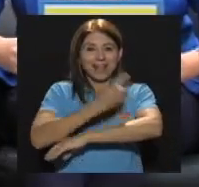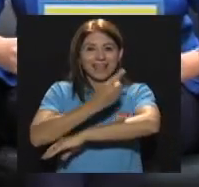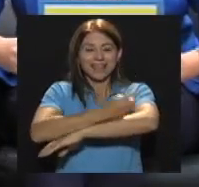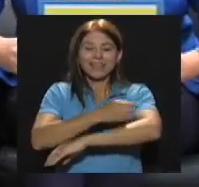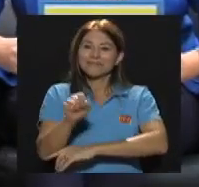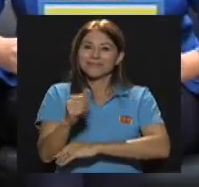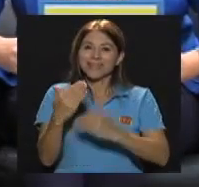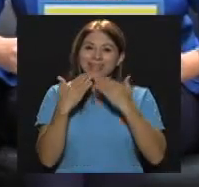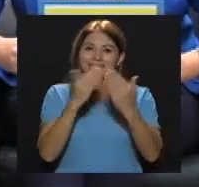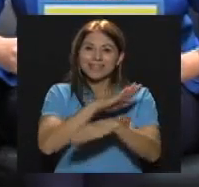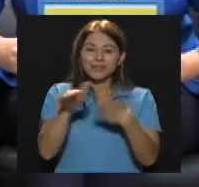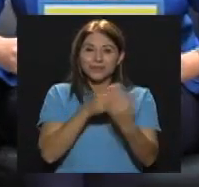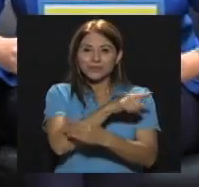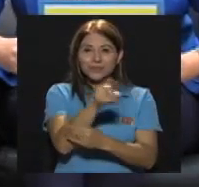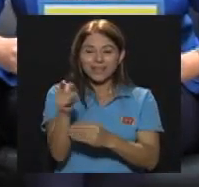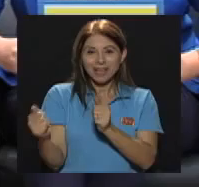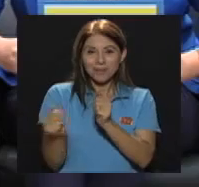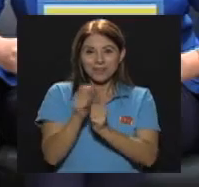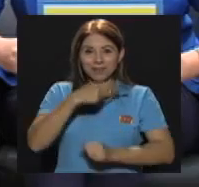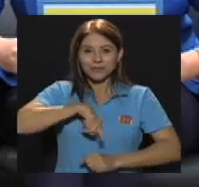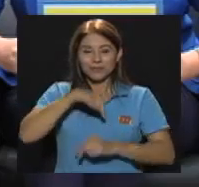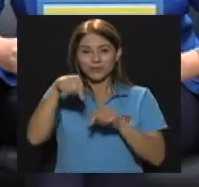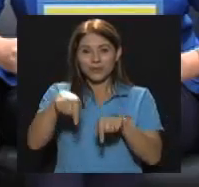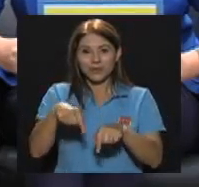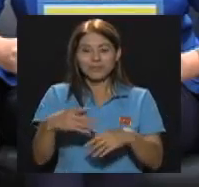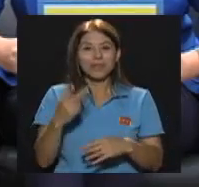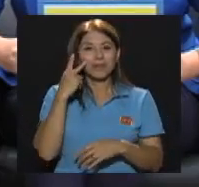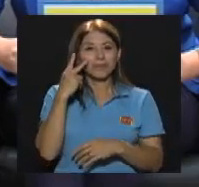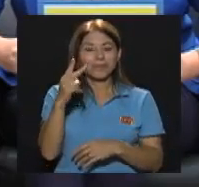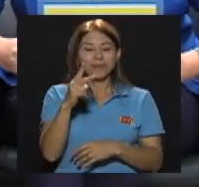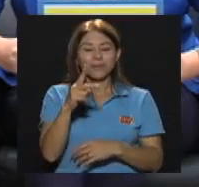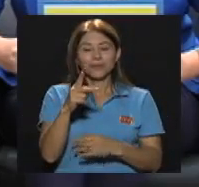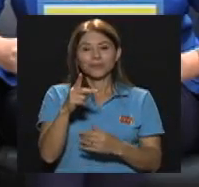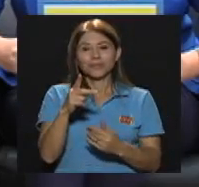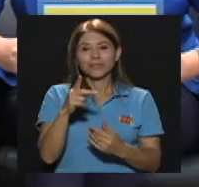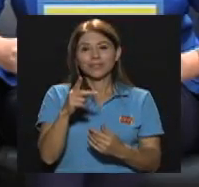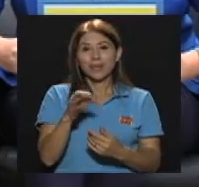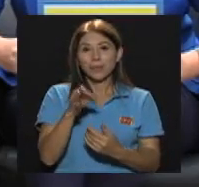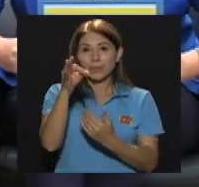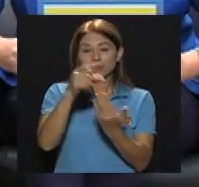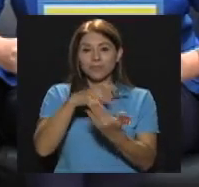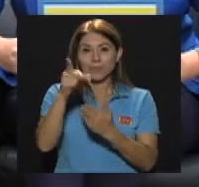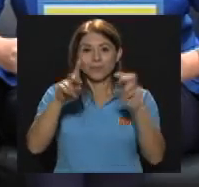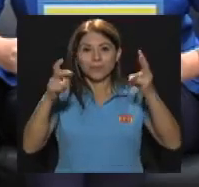gracias a todos que nos acompañaron el día de hoy y nos vemos en la próxima